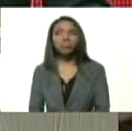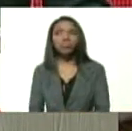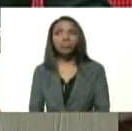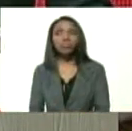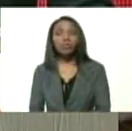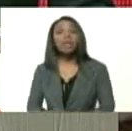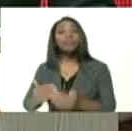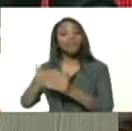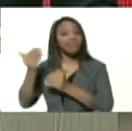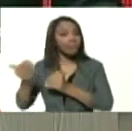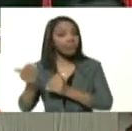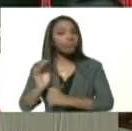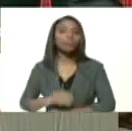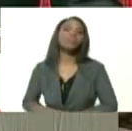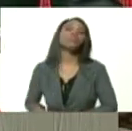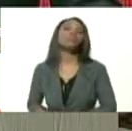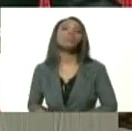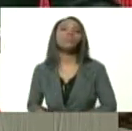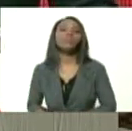luego